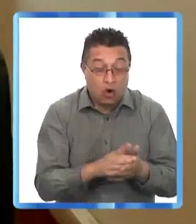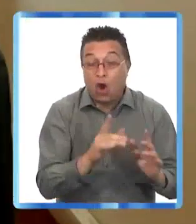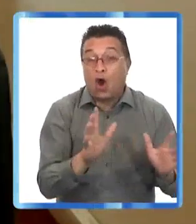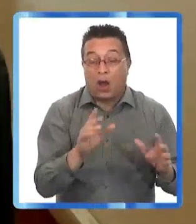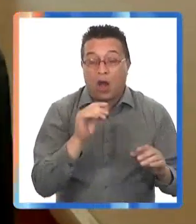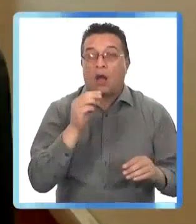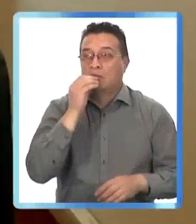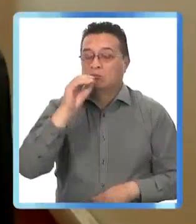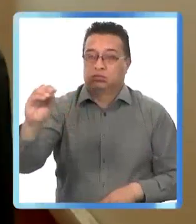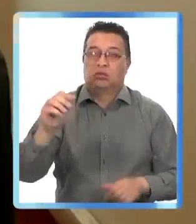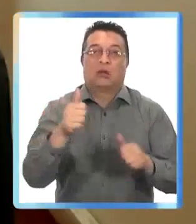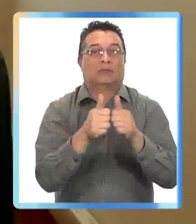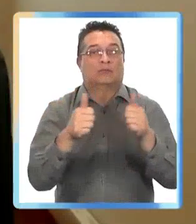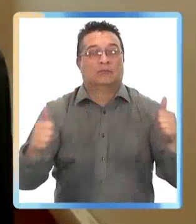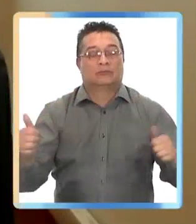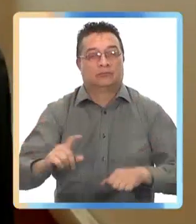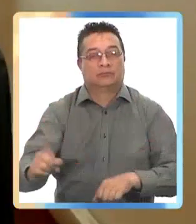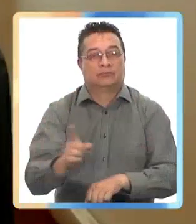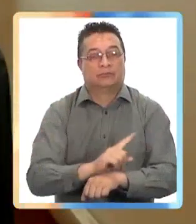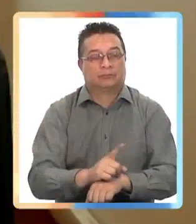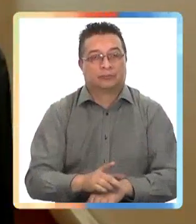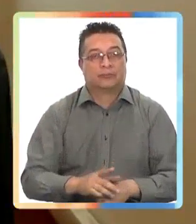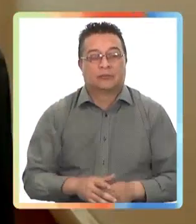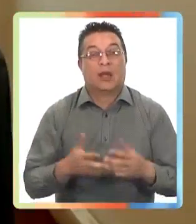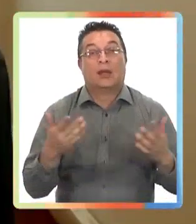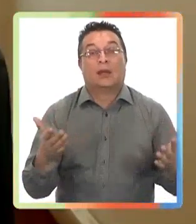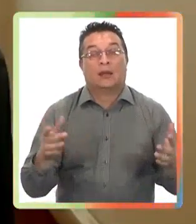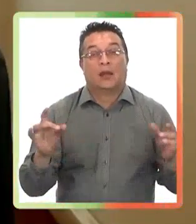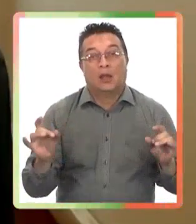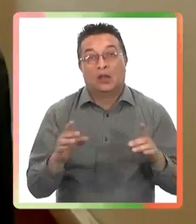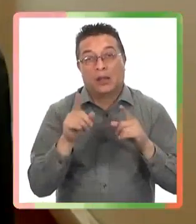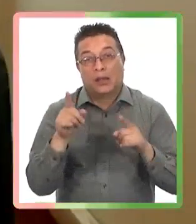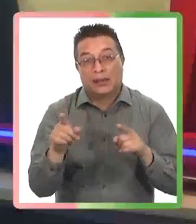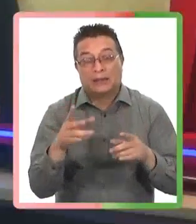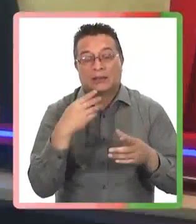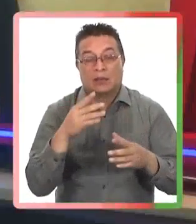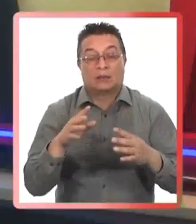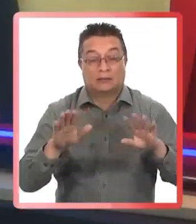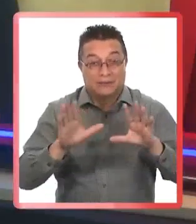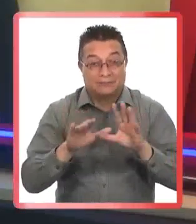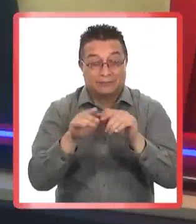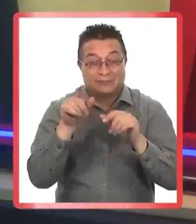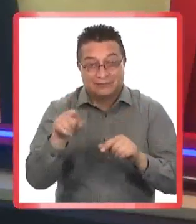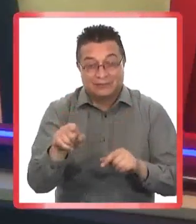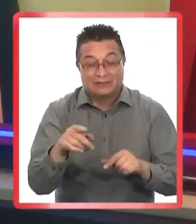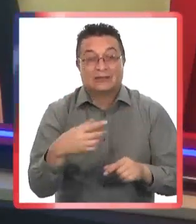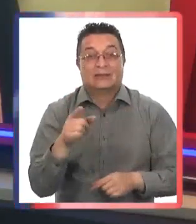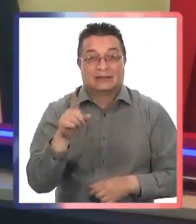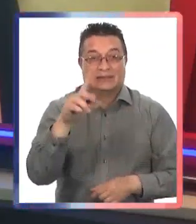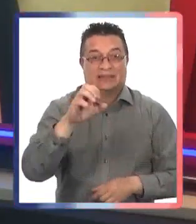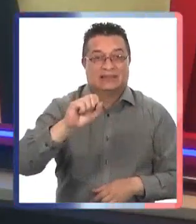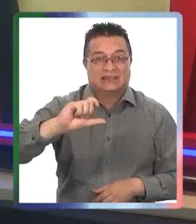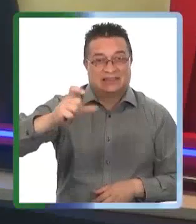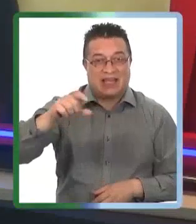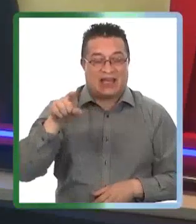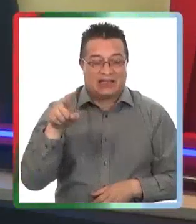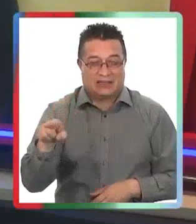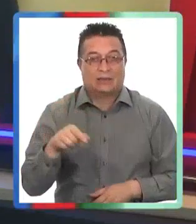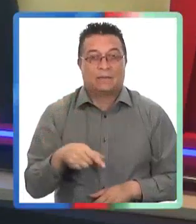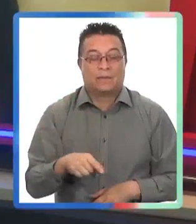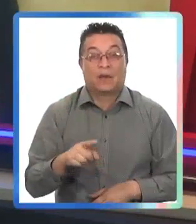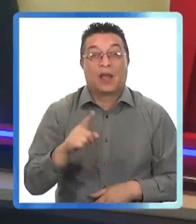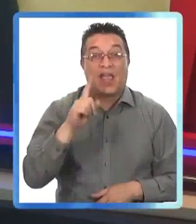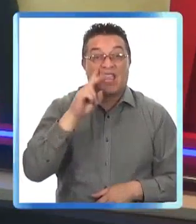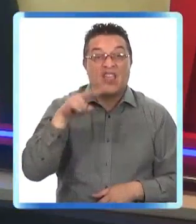pertinentes, que en el caso de las aves de corral es el SAC, el Servicio Agrícola Ganadero. Esta influenza aviar, subsecretaria, nos llega desde los países